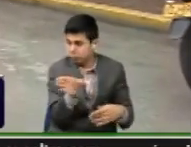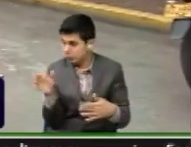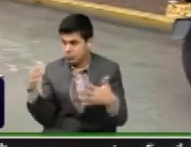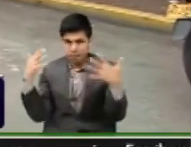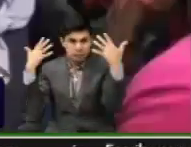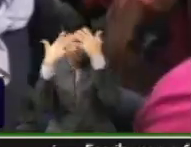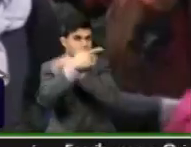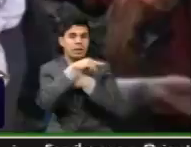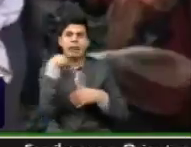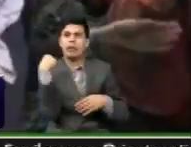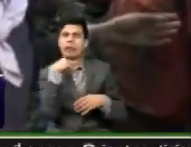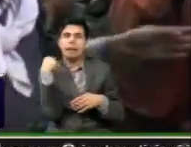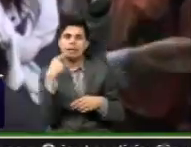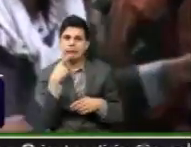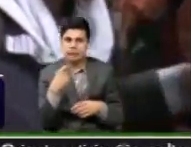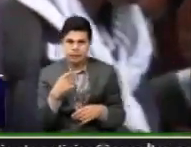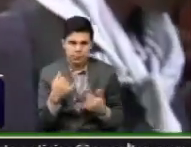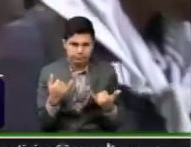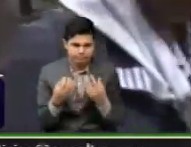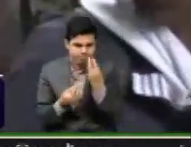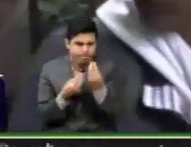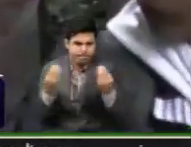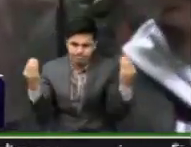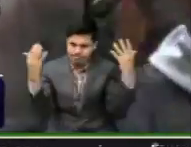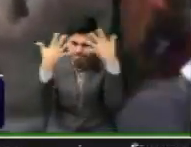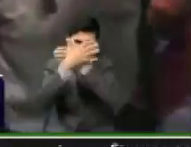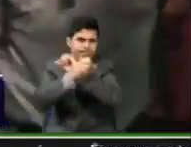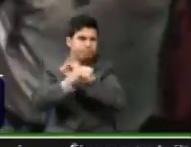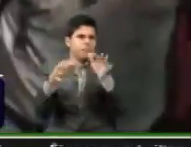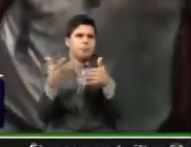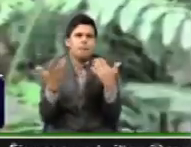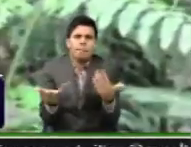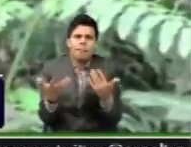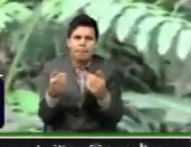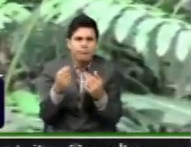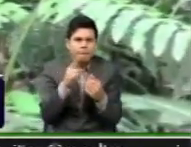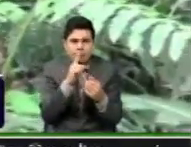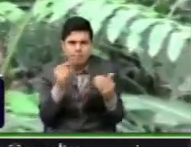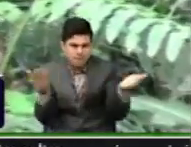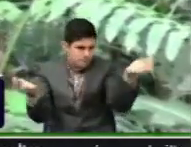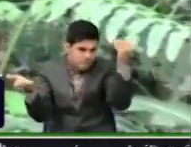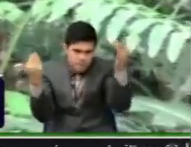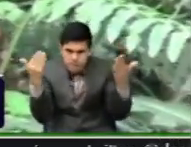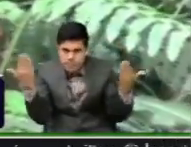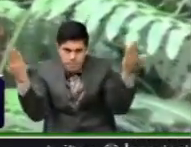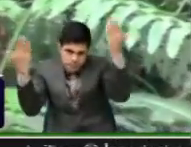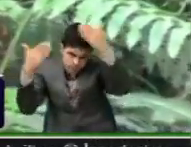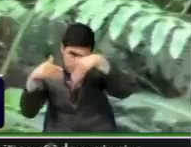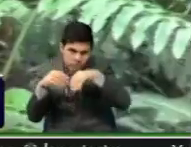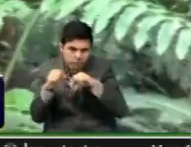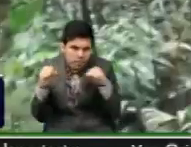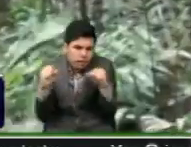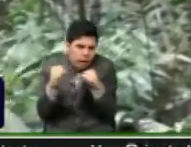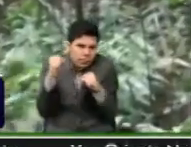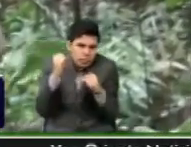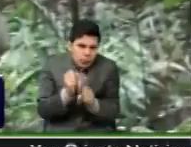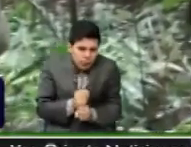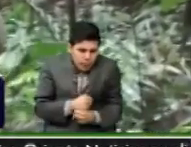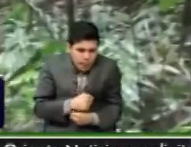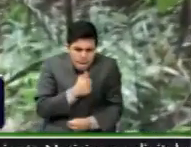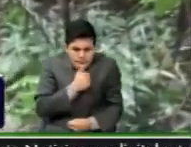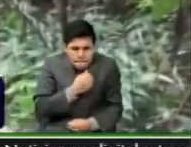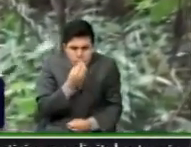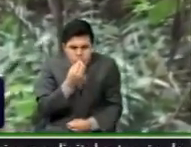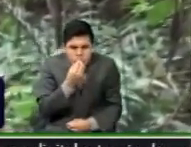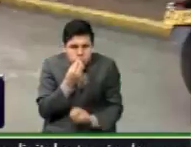no lo logramos conseguir. Al percatarse de que se habían perdido, buscaron un lugar seguro para refugiarse. El frío y el hambre los obligaron a